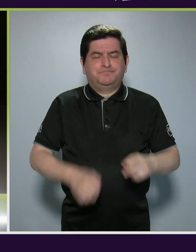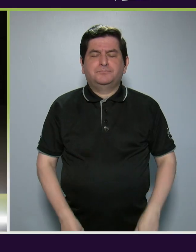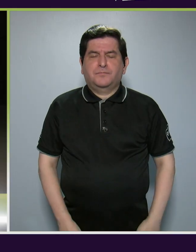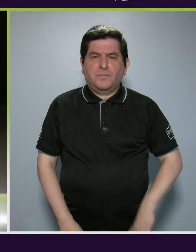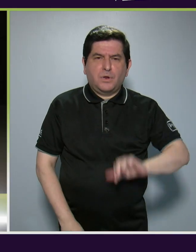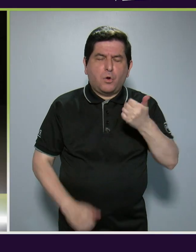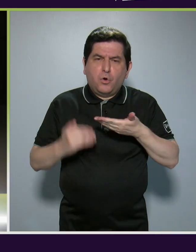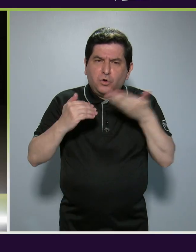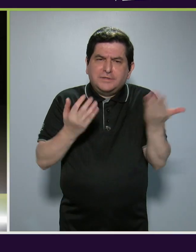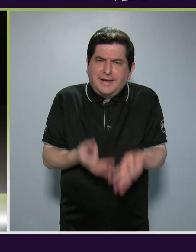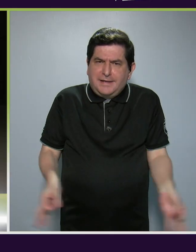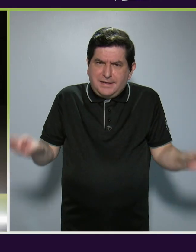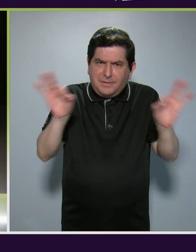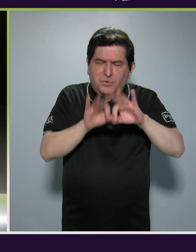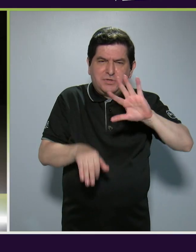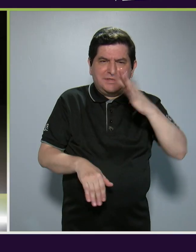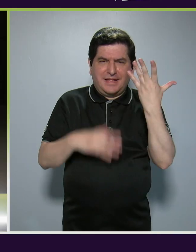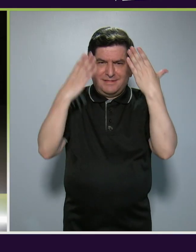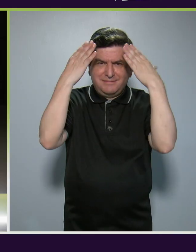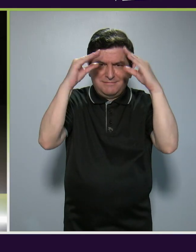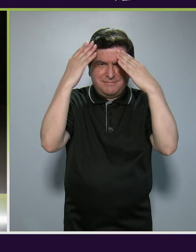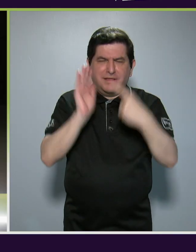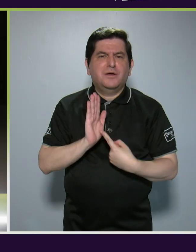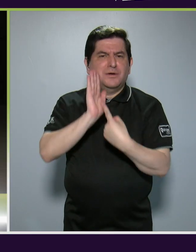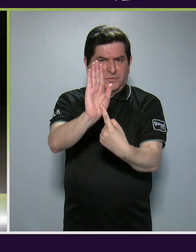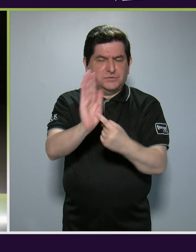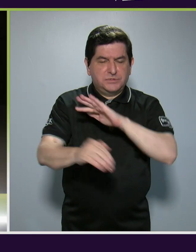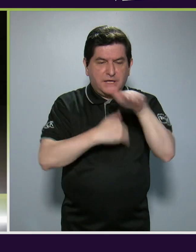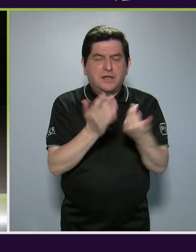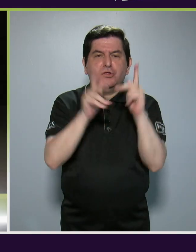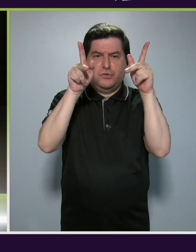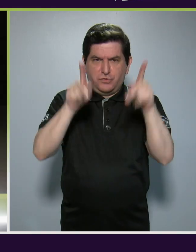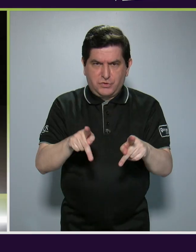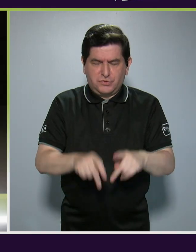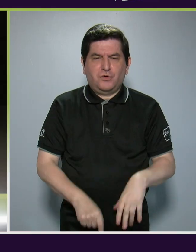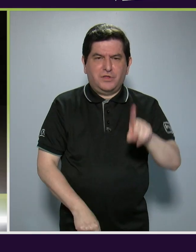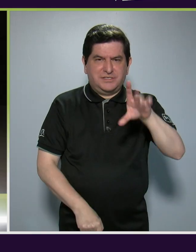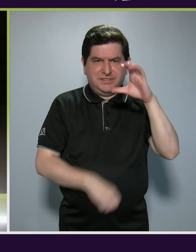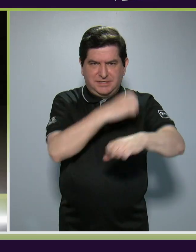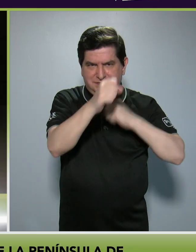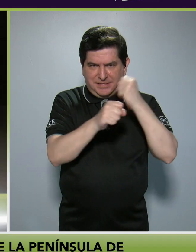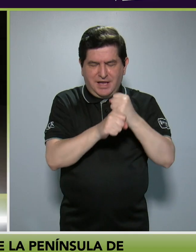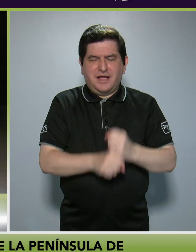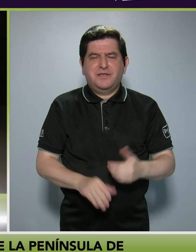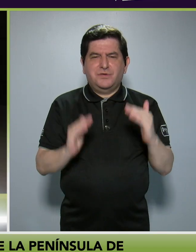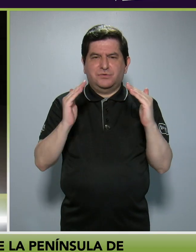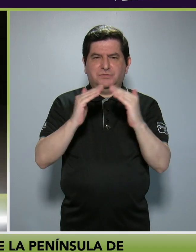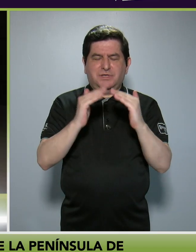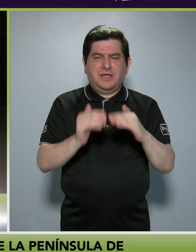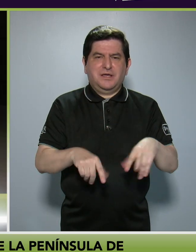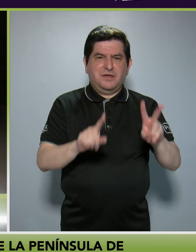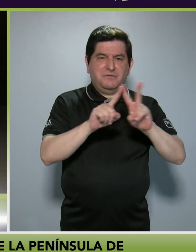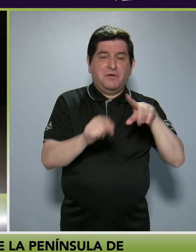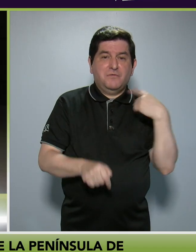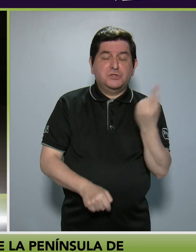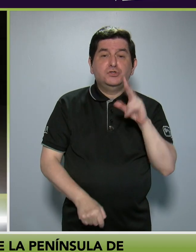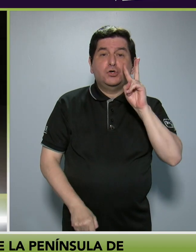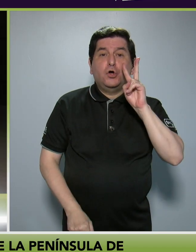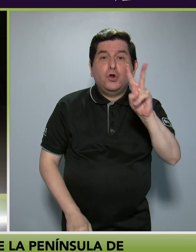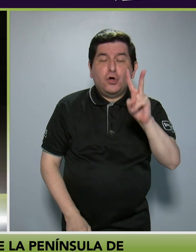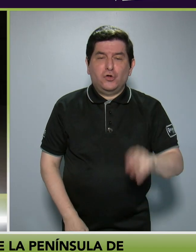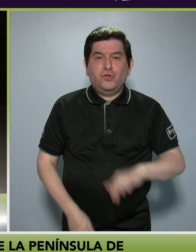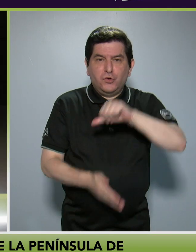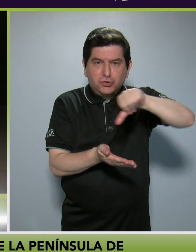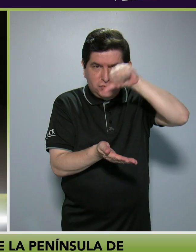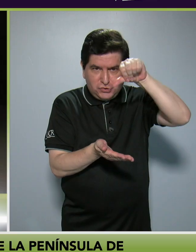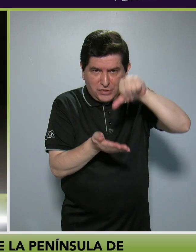que revela este quinto informe es que de todas estas personas centenarias de la península de Nicoya, solo 2 viven en